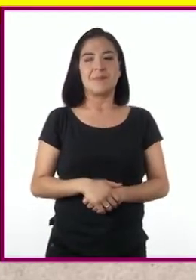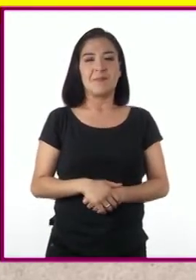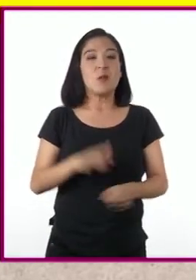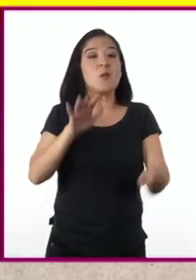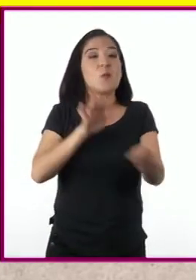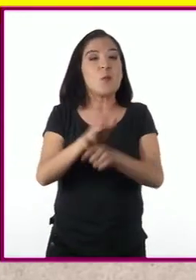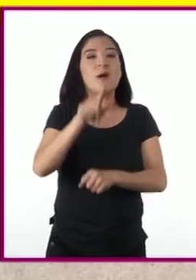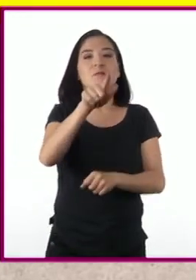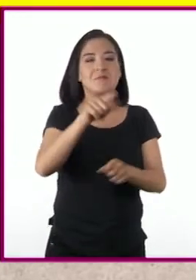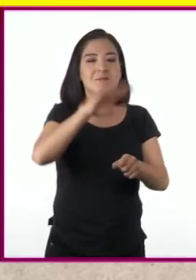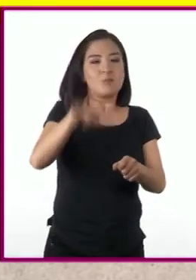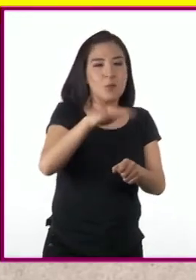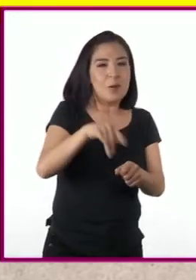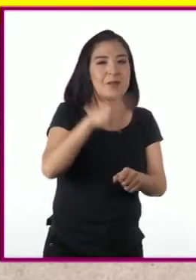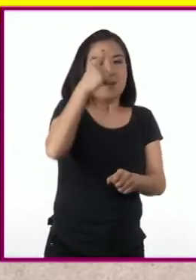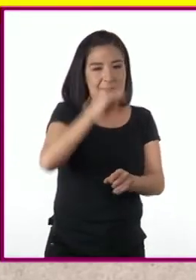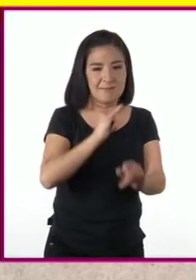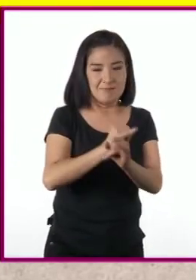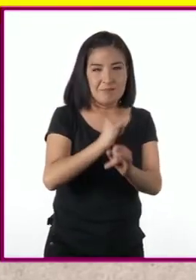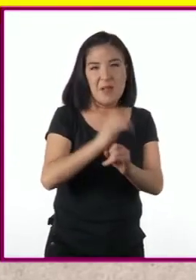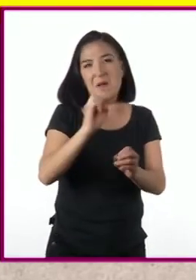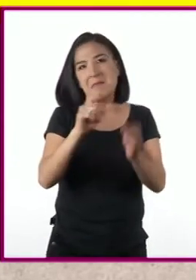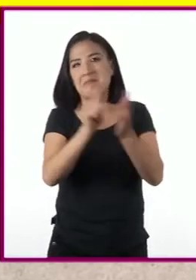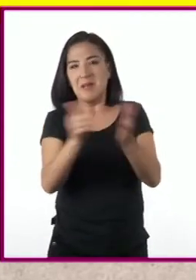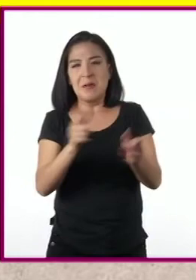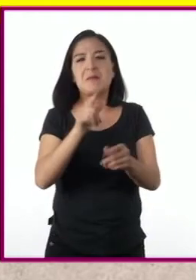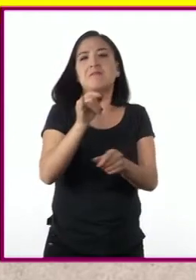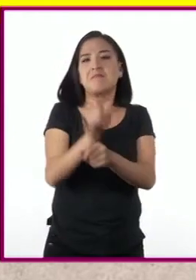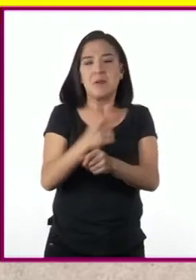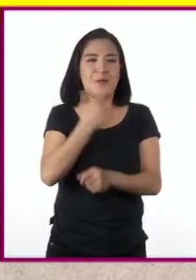¿Cuáles son sus fuentes favoritas y por qué?